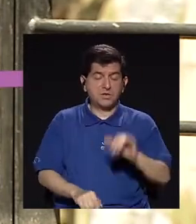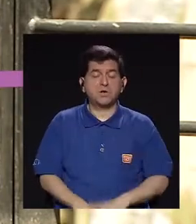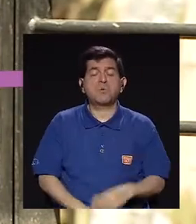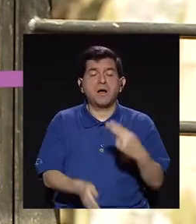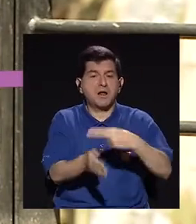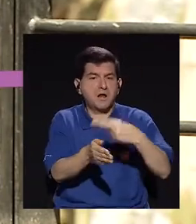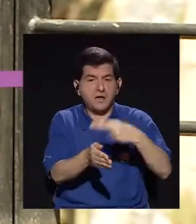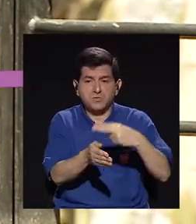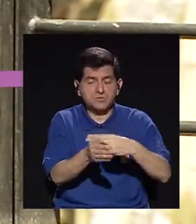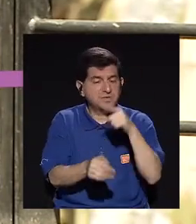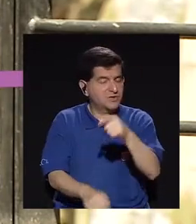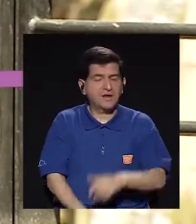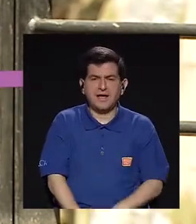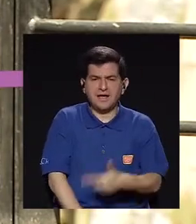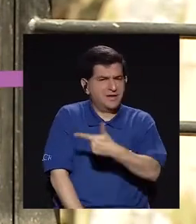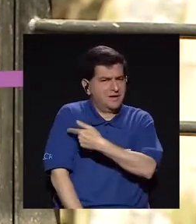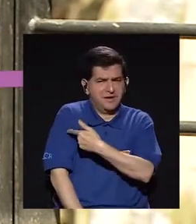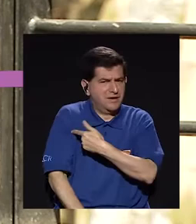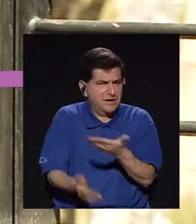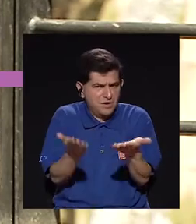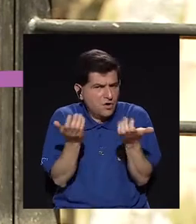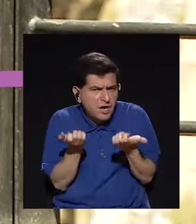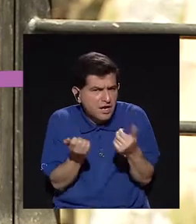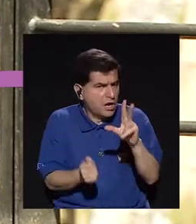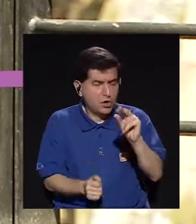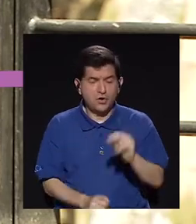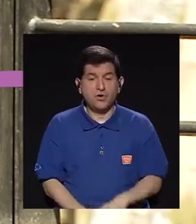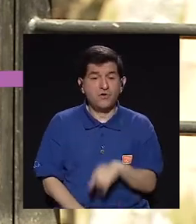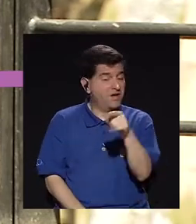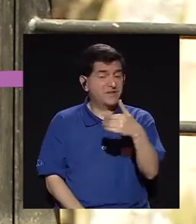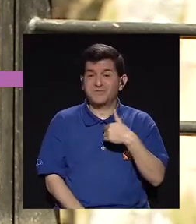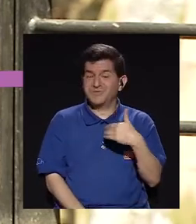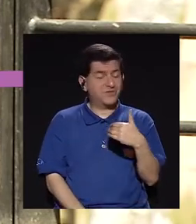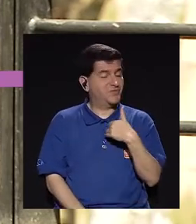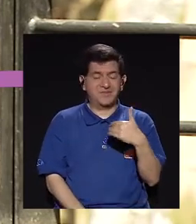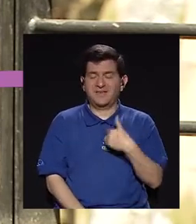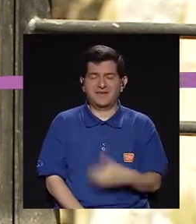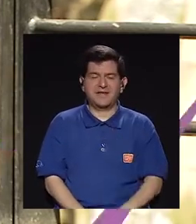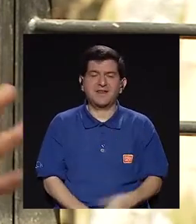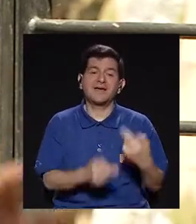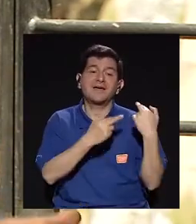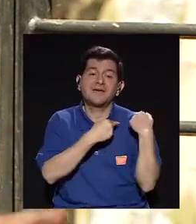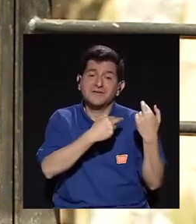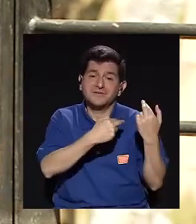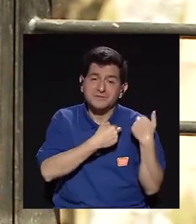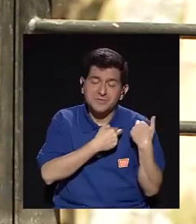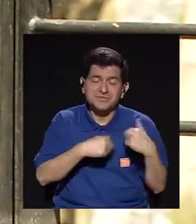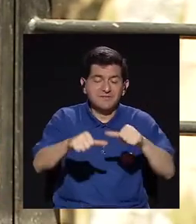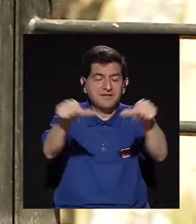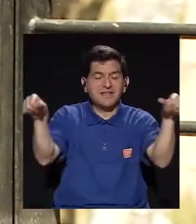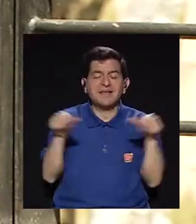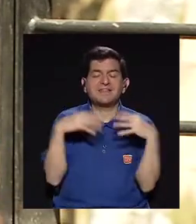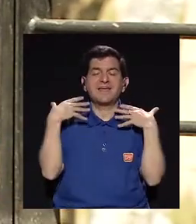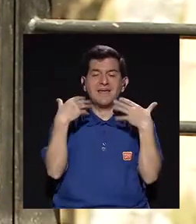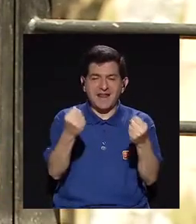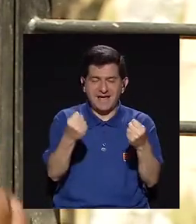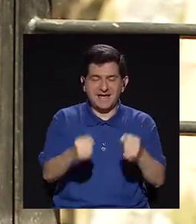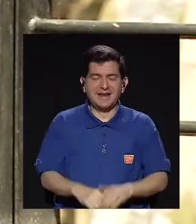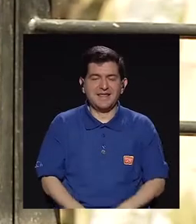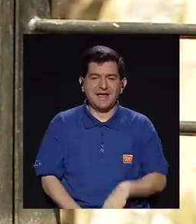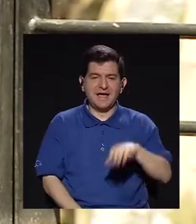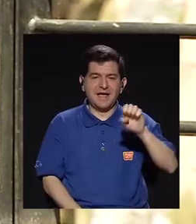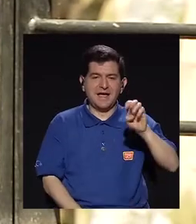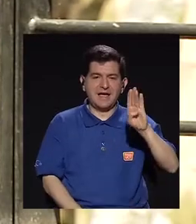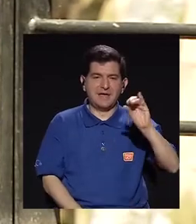personas igual pueden ir a un hospital que no se las van a poner, no porque no quieran, sino porque ahí no las tienen y eso les toca en su área de salud, uh-huh. en